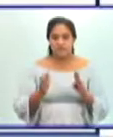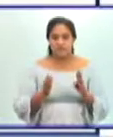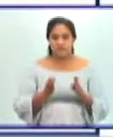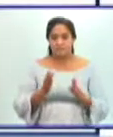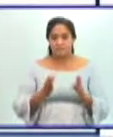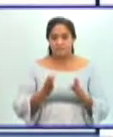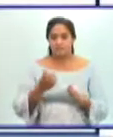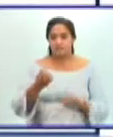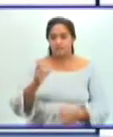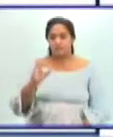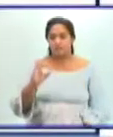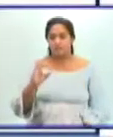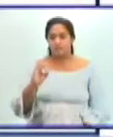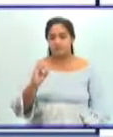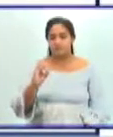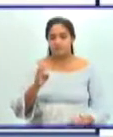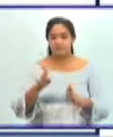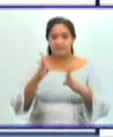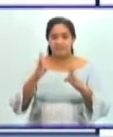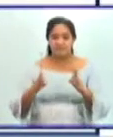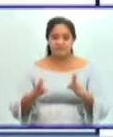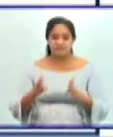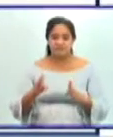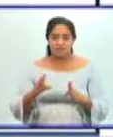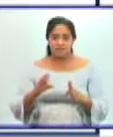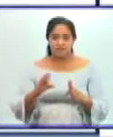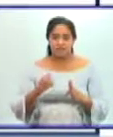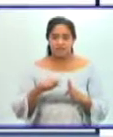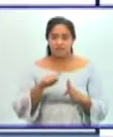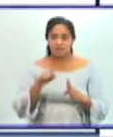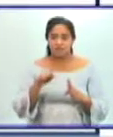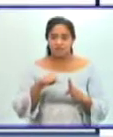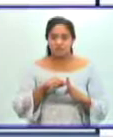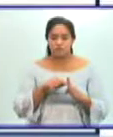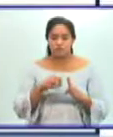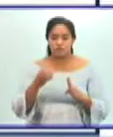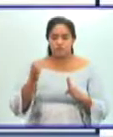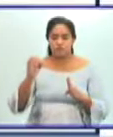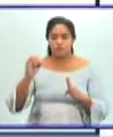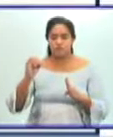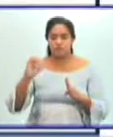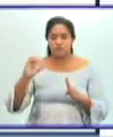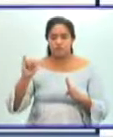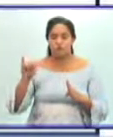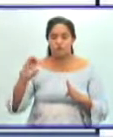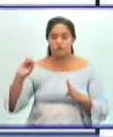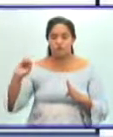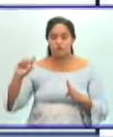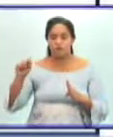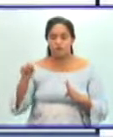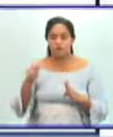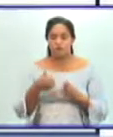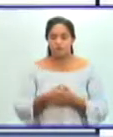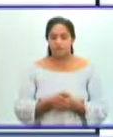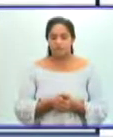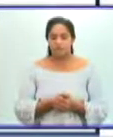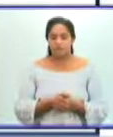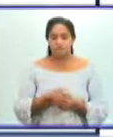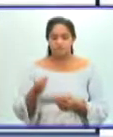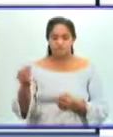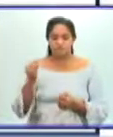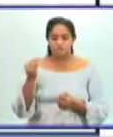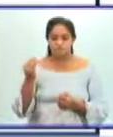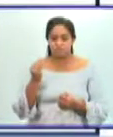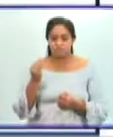es tangente a las circunferencias de centro O y O'. Si existe que la semirrecta AC es tangente